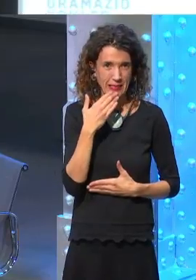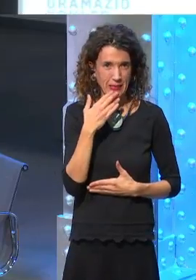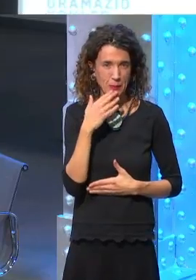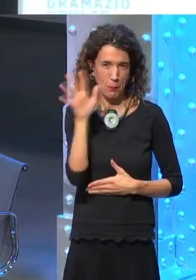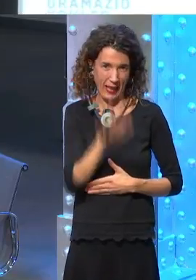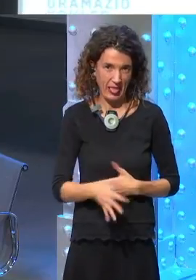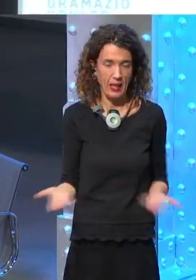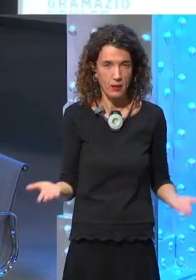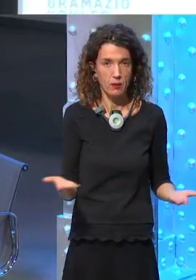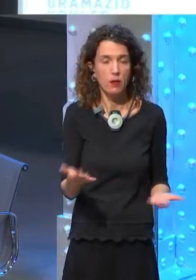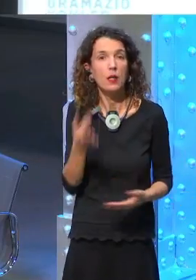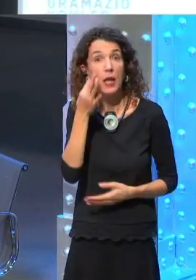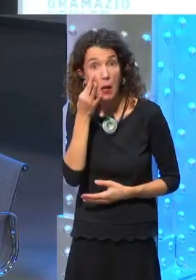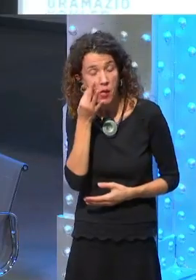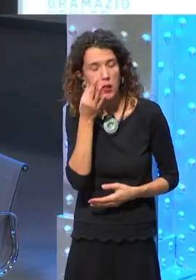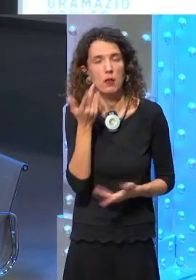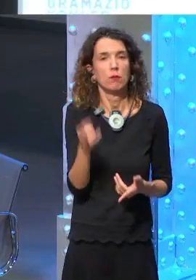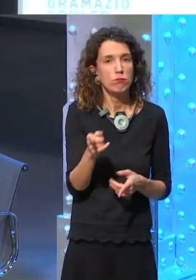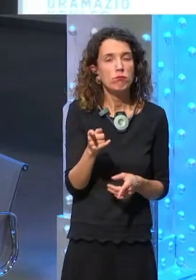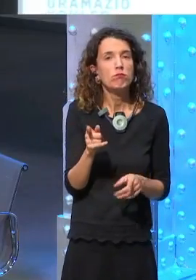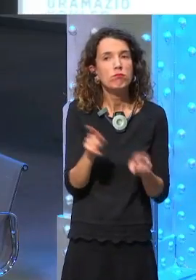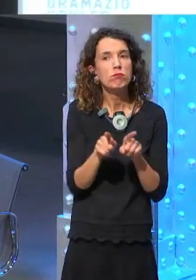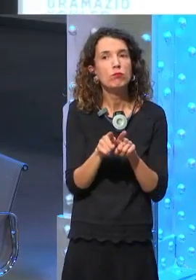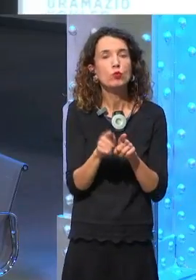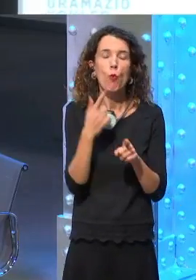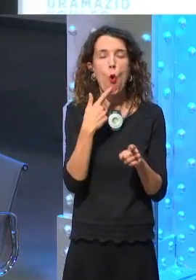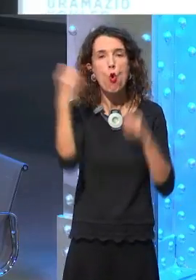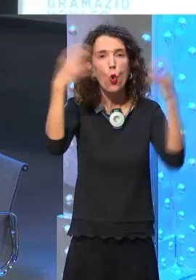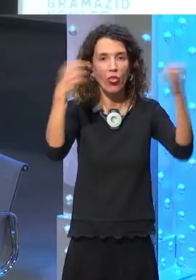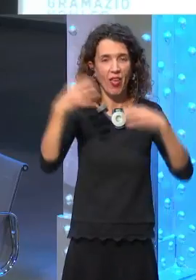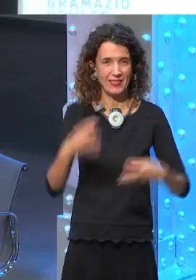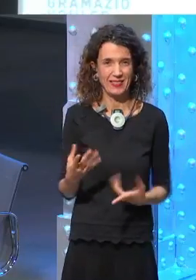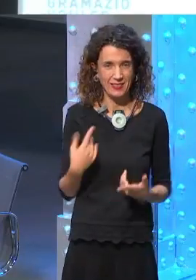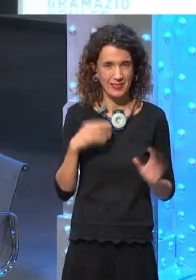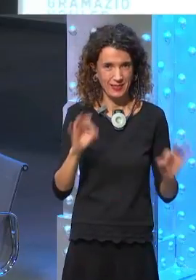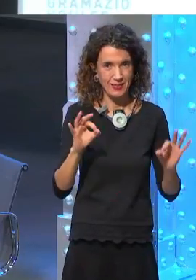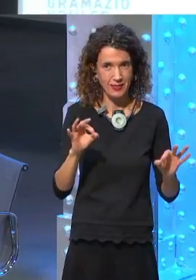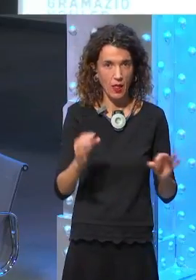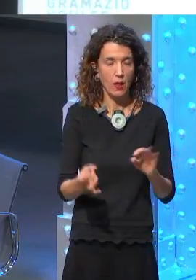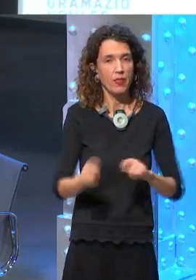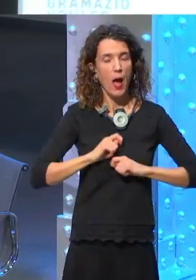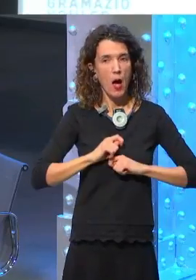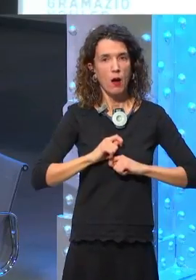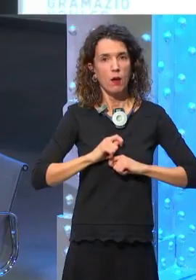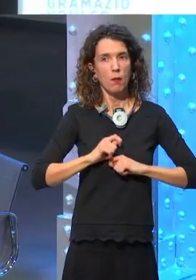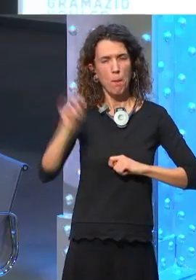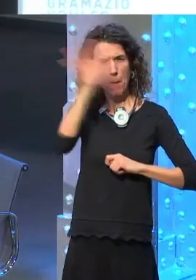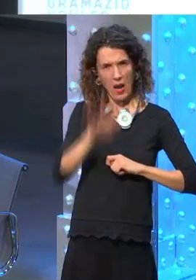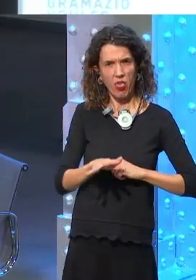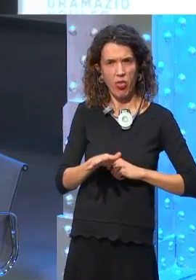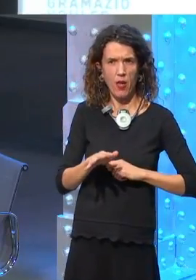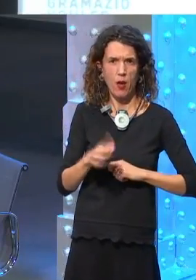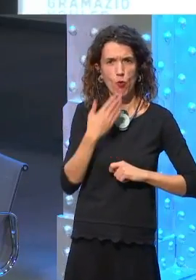Esto es realmente simplemente un juego de luces, y así se crea el efecto.